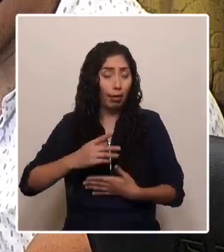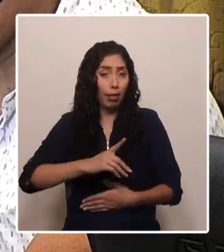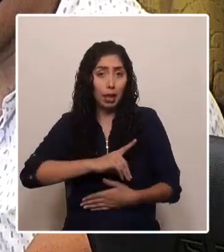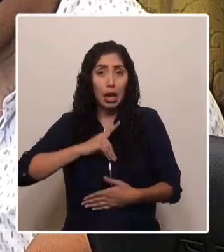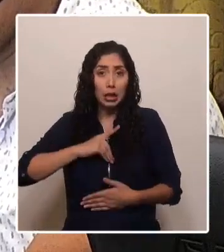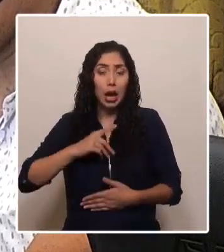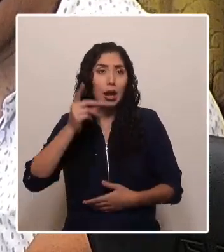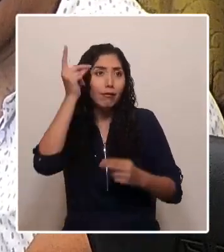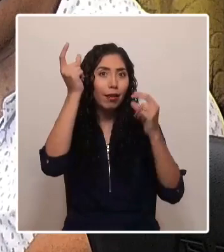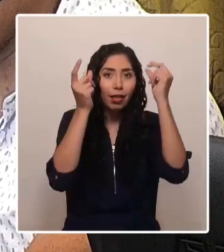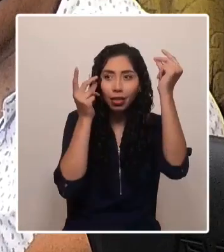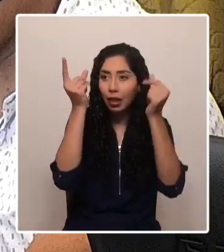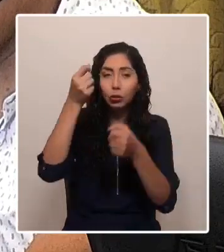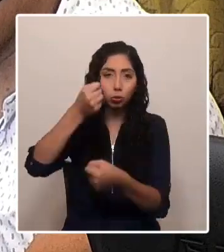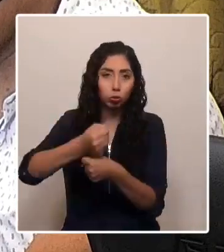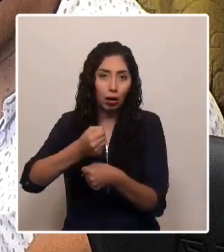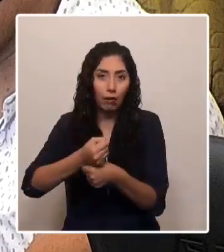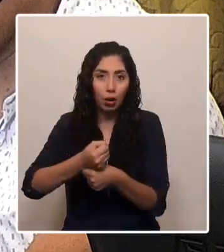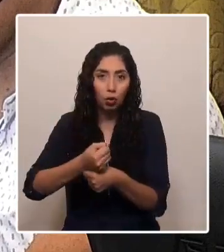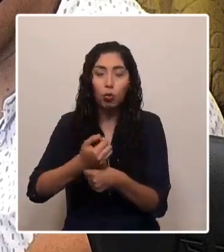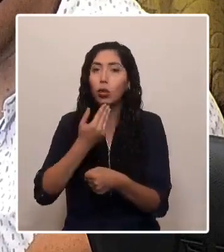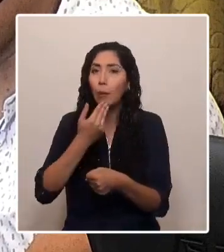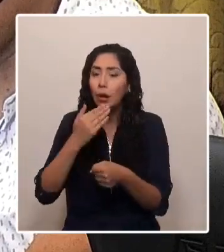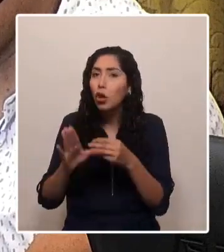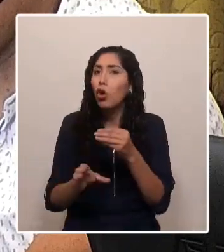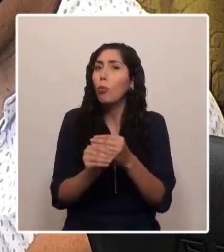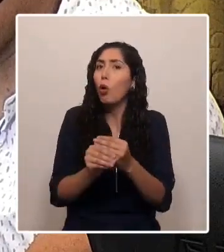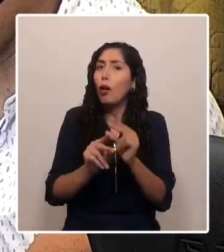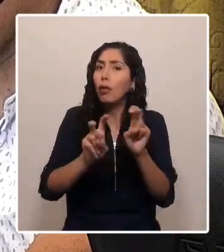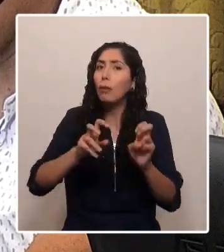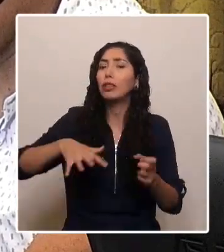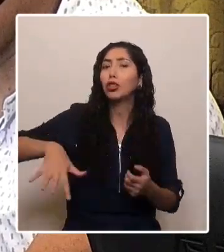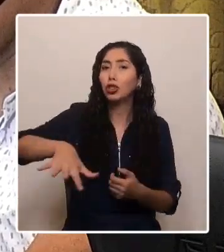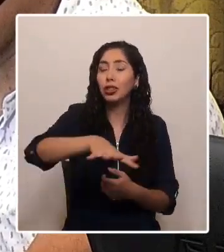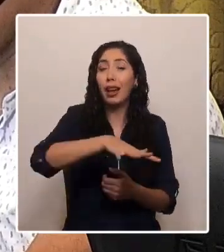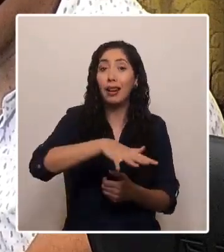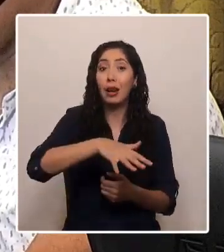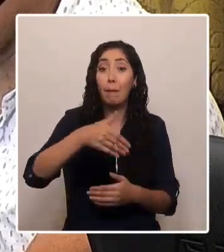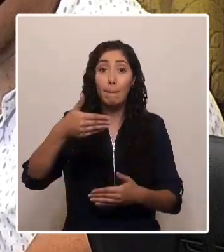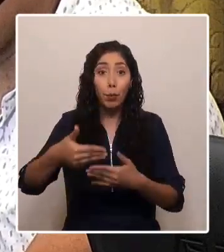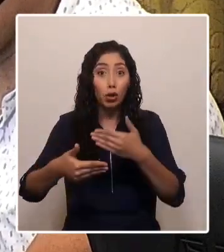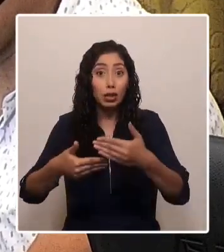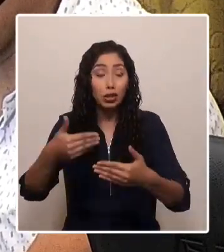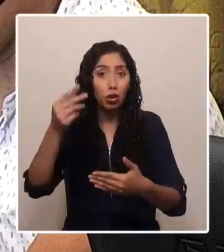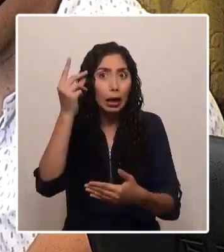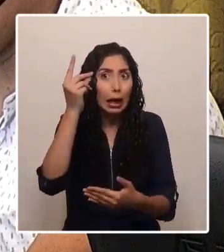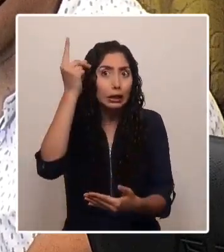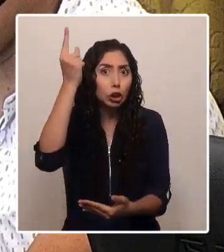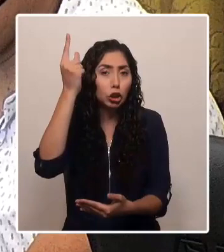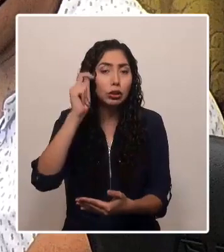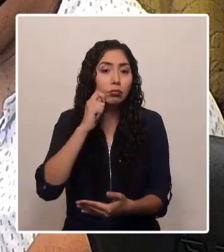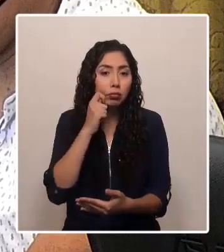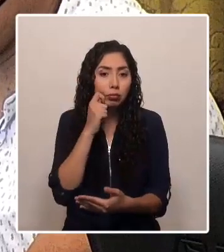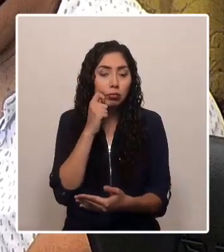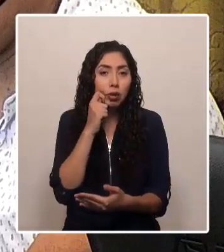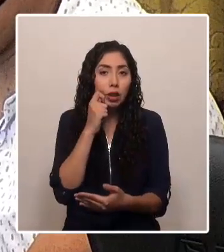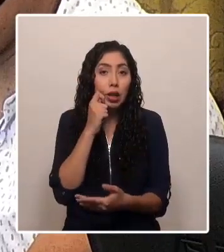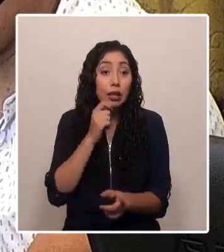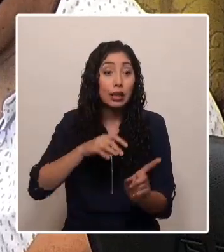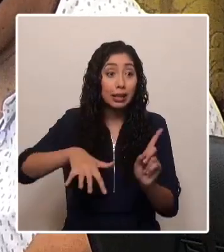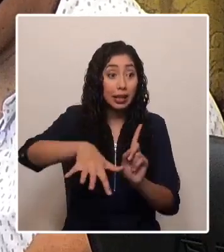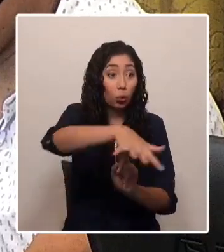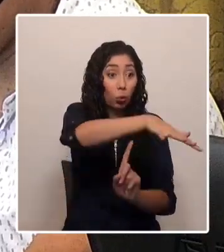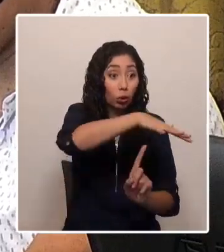a su vez incorpora una dimensión social, ya que los procesos de creación no se pueden entender separados del medio en que las y los creadores